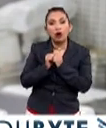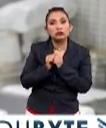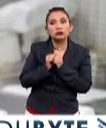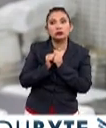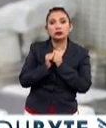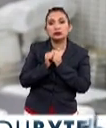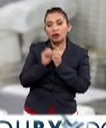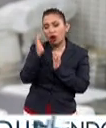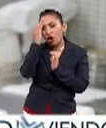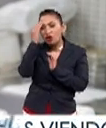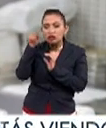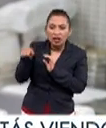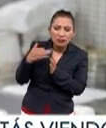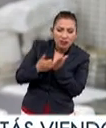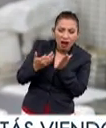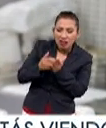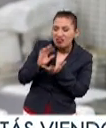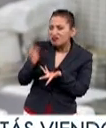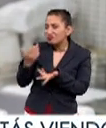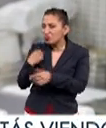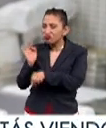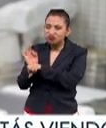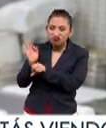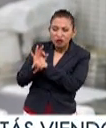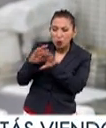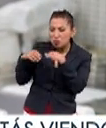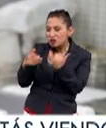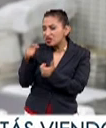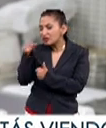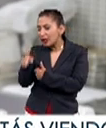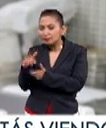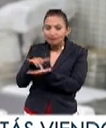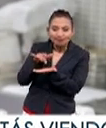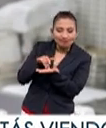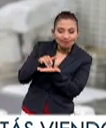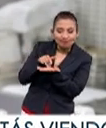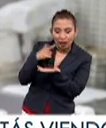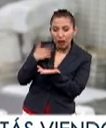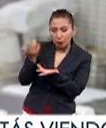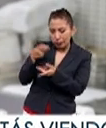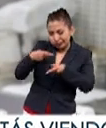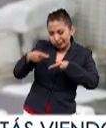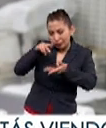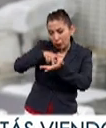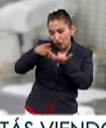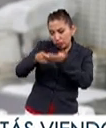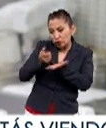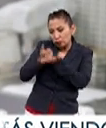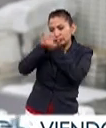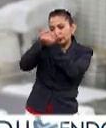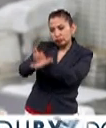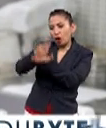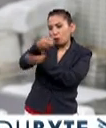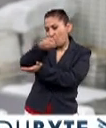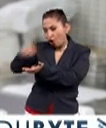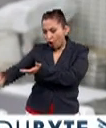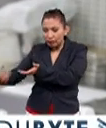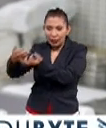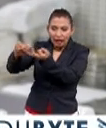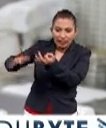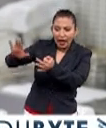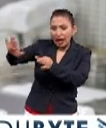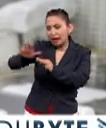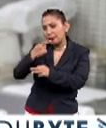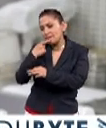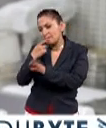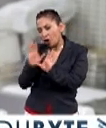de conocer las vulnerabilidades de las comunidades, pues también, por ejemplo, desarrollar proyectos que tengan que ver con ordenamientos